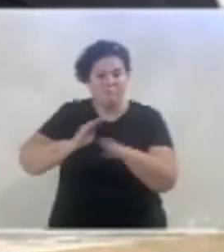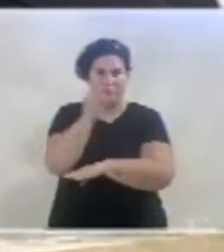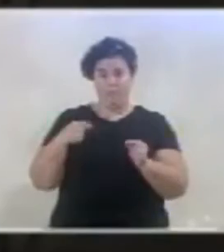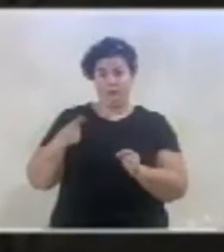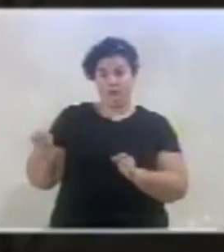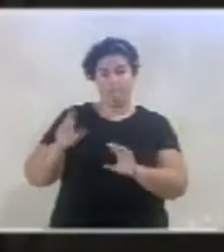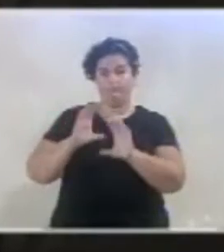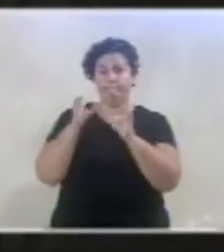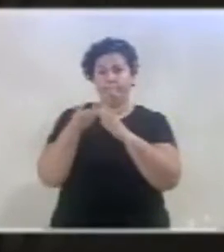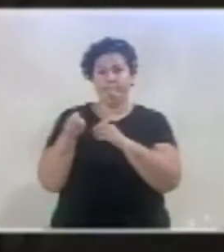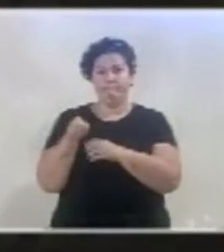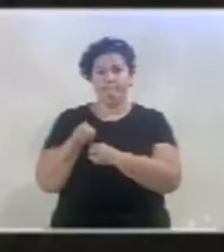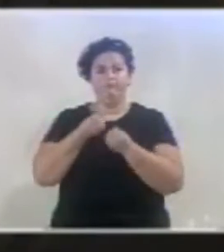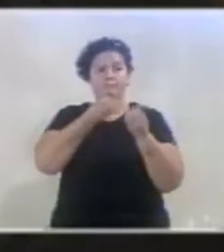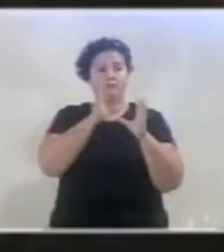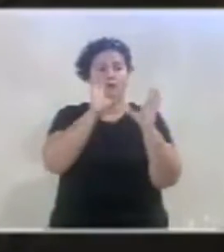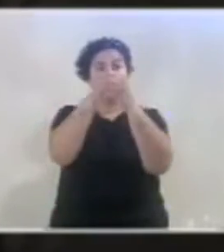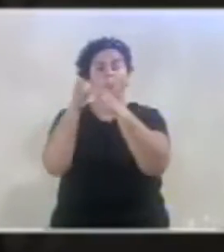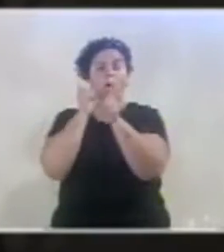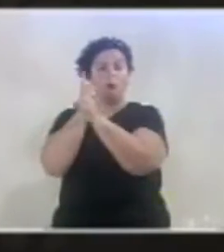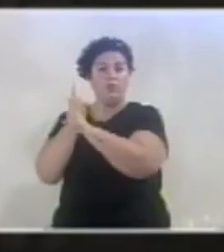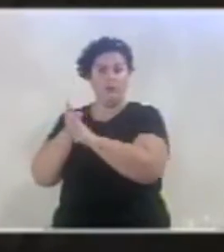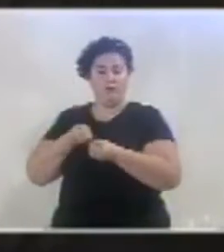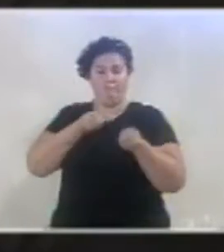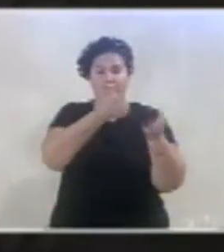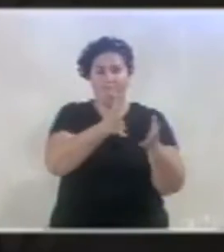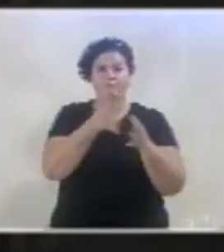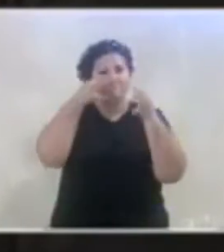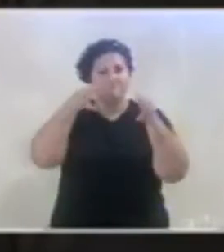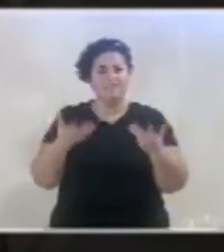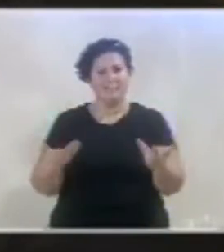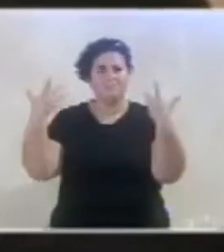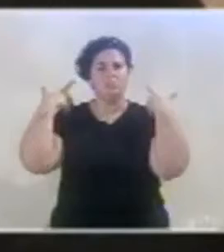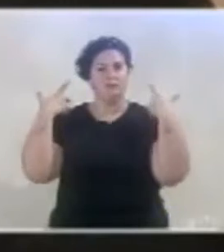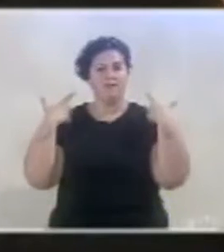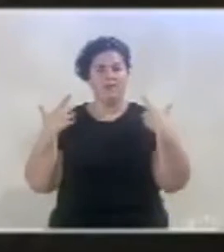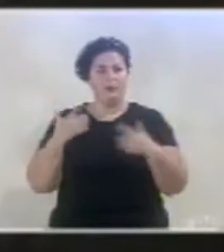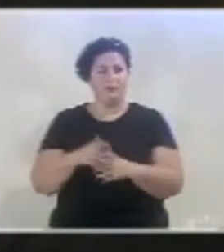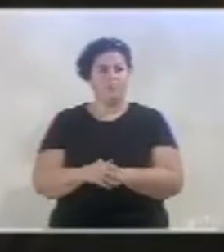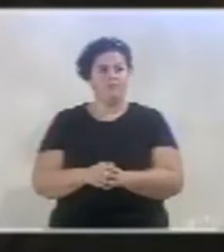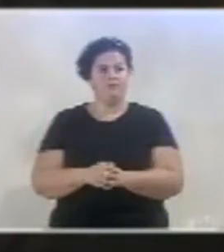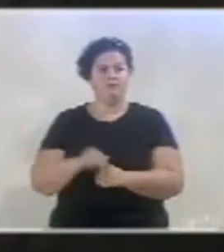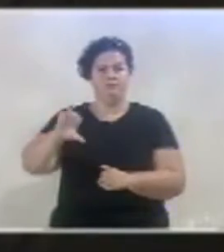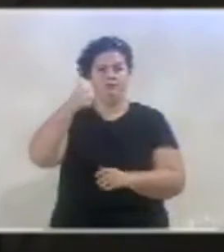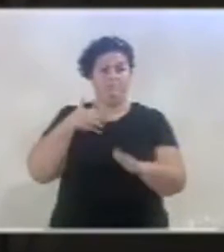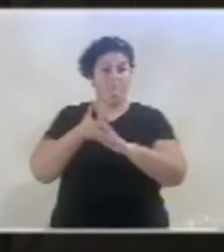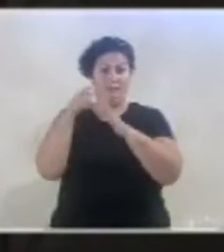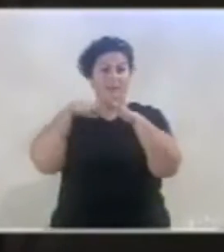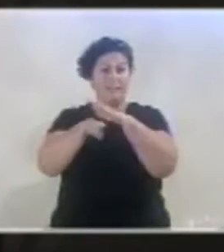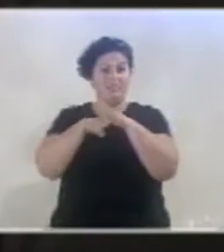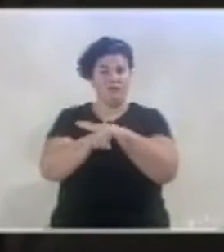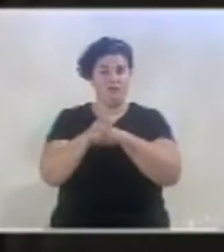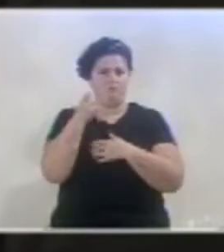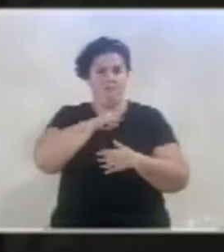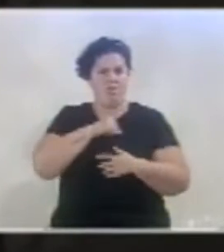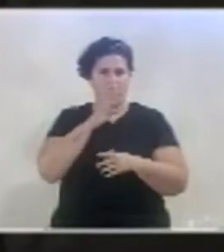150 euros. Pretenden pasarnos al resto de grupos de la oposición la responsabilidad de aprobar una mala gestión de su equipo de